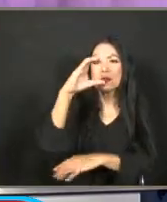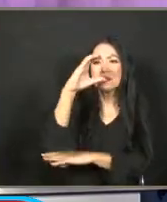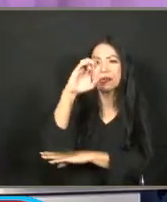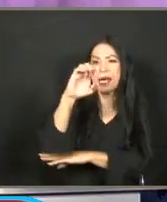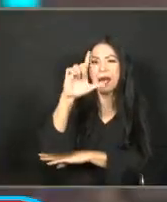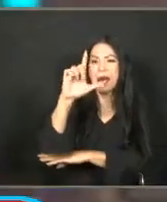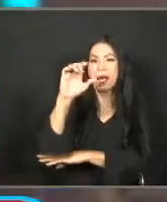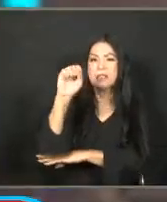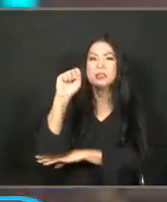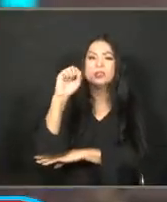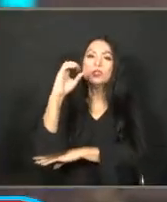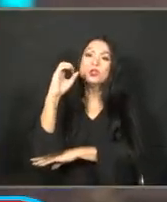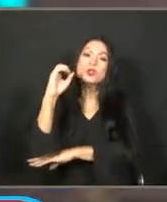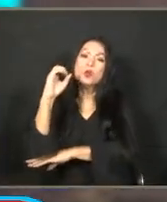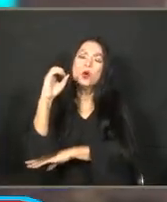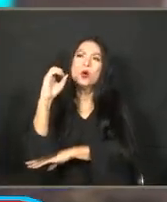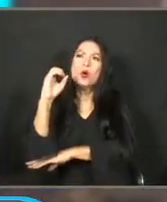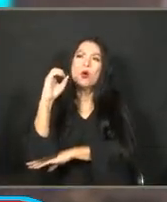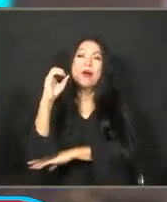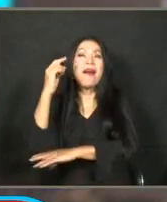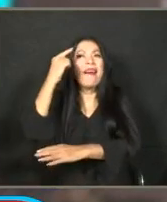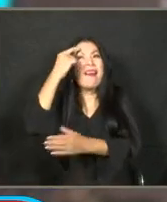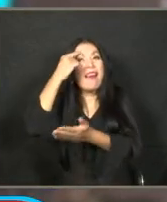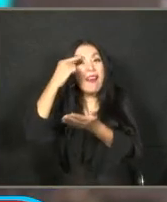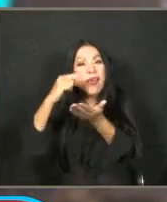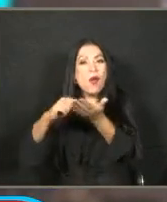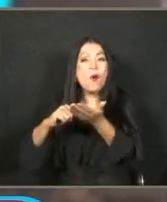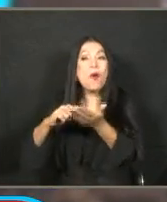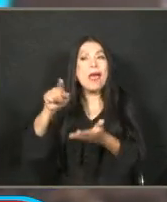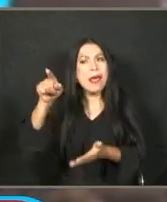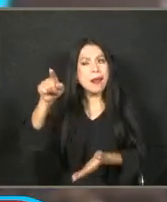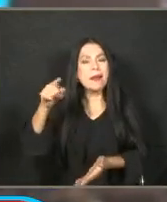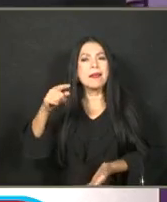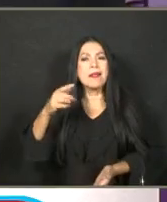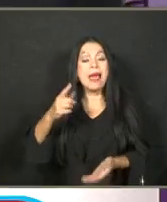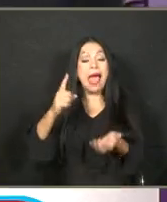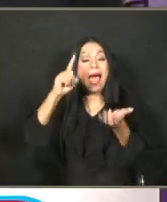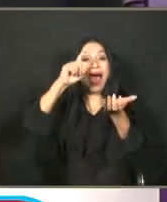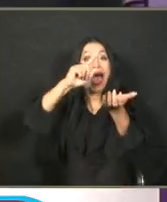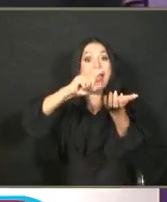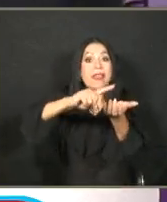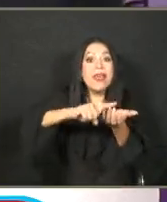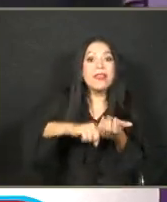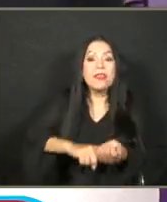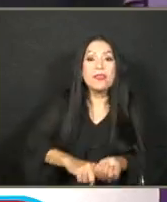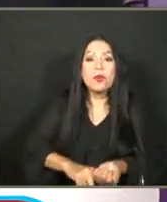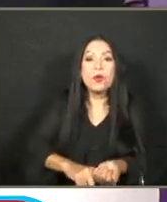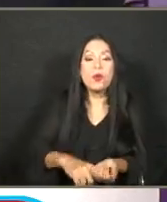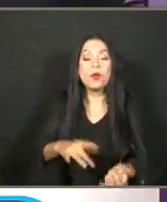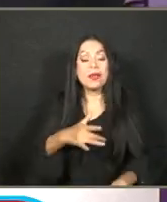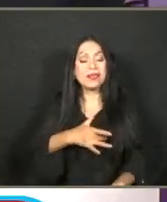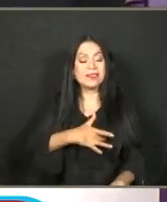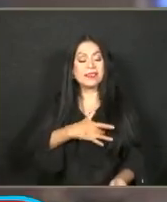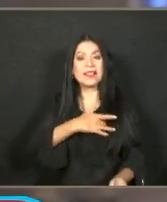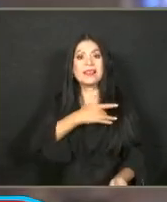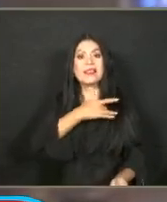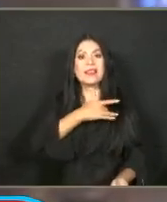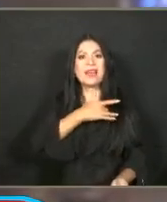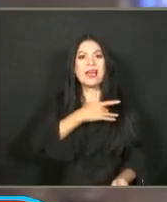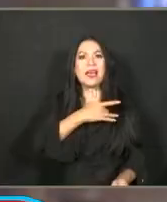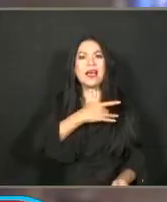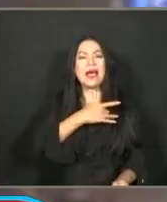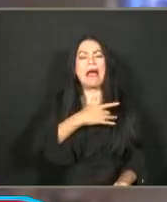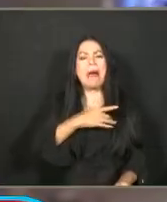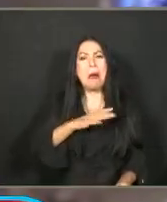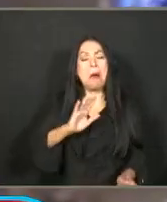está bien raro muchas cositas que la gente no sabe muchas cosas raras porque como que rubén pues como que